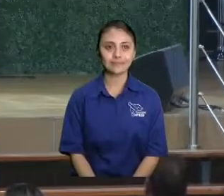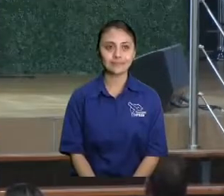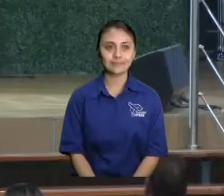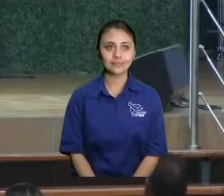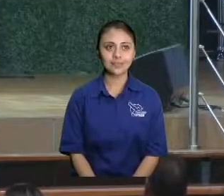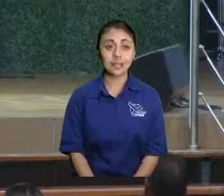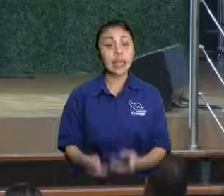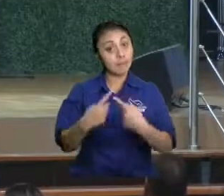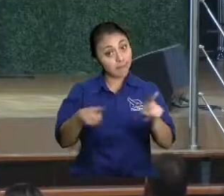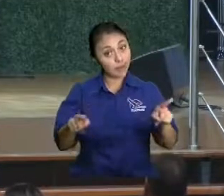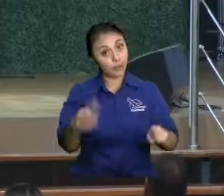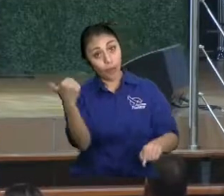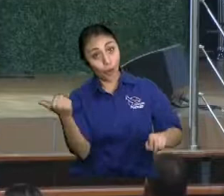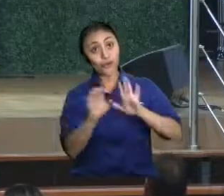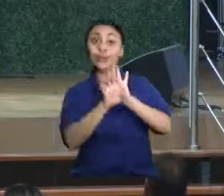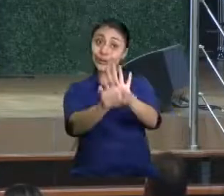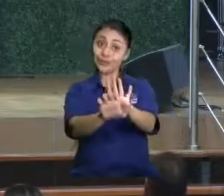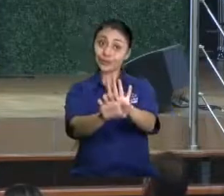Pero como usted quiere.